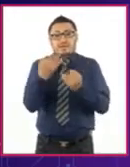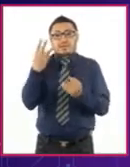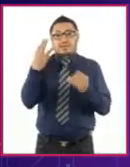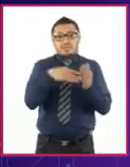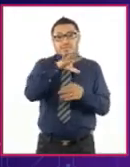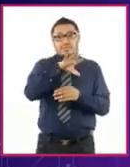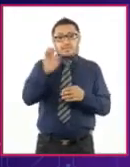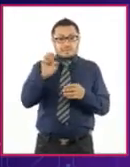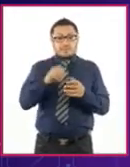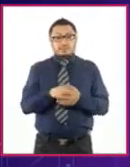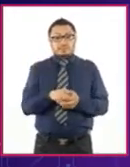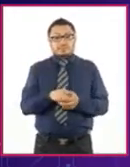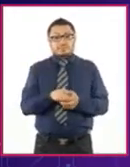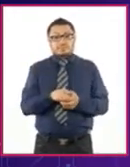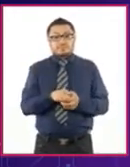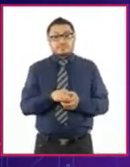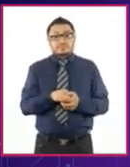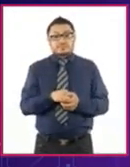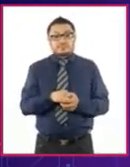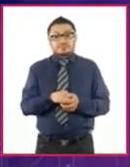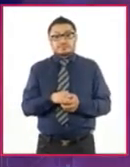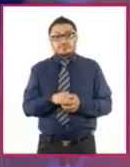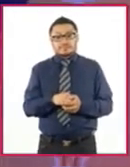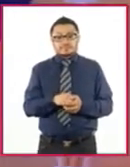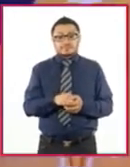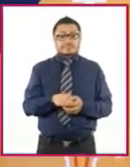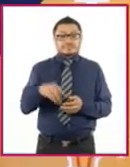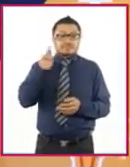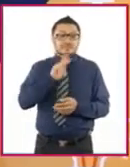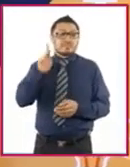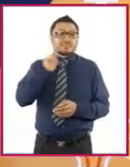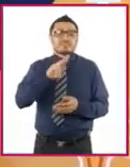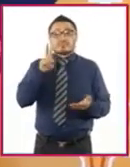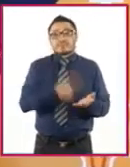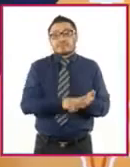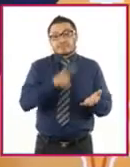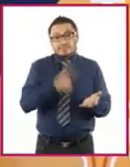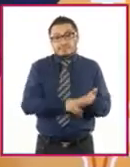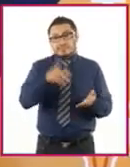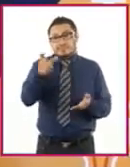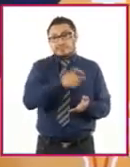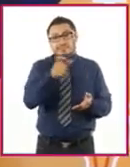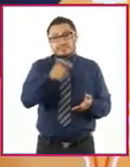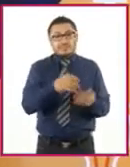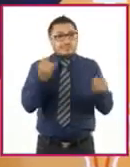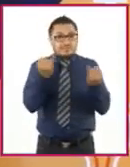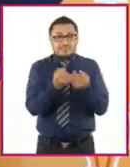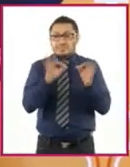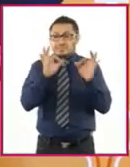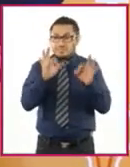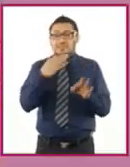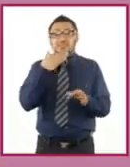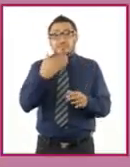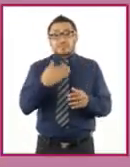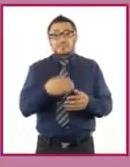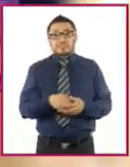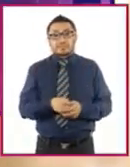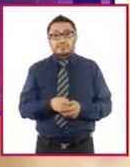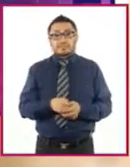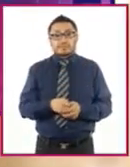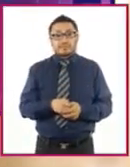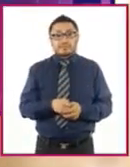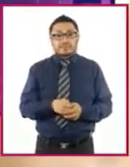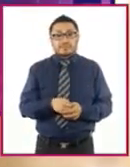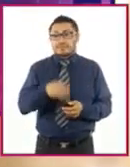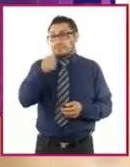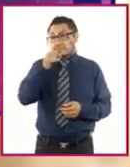3,500. Con lo que se comprueba que el valor encontrado de X es correcto. Así se